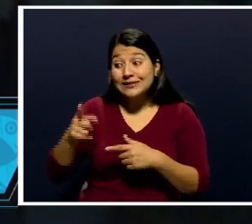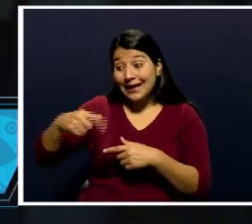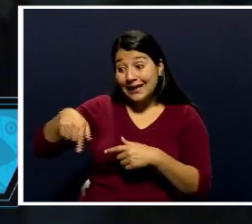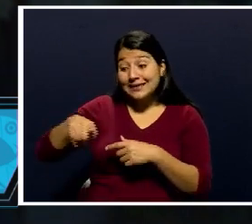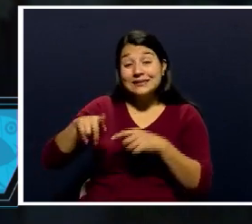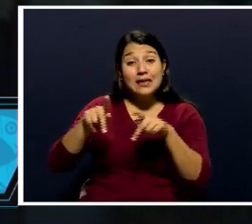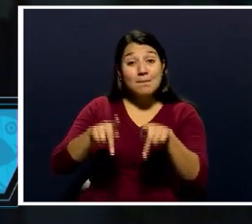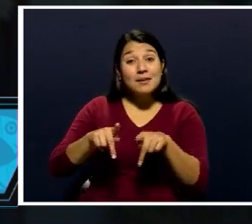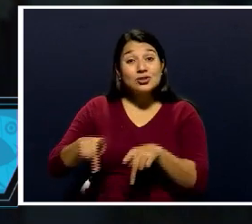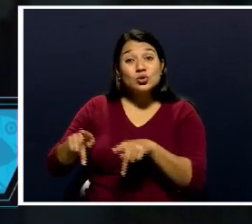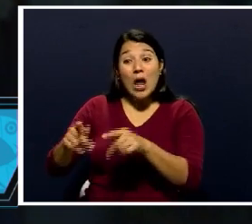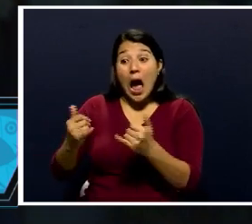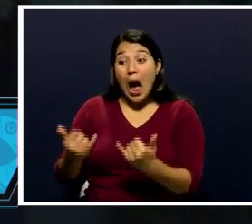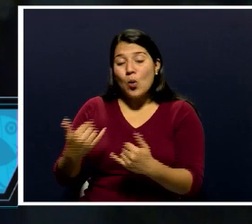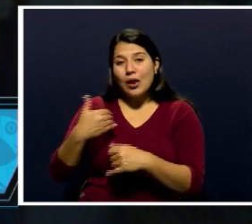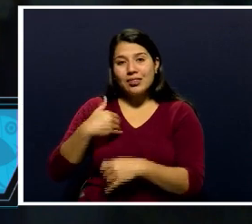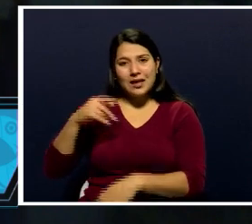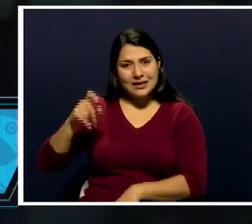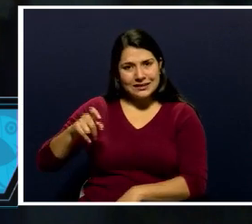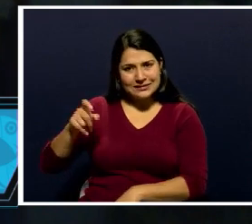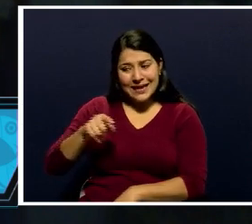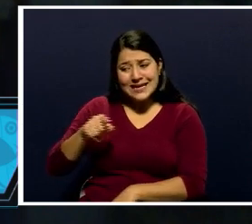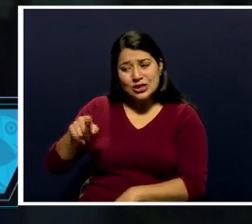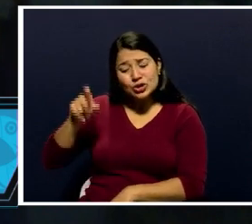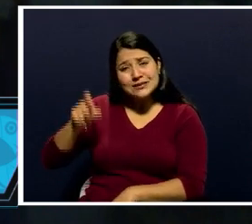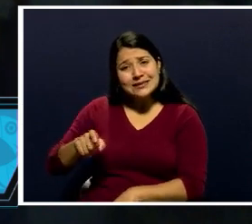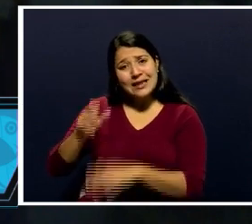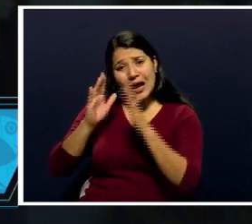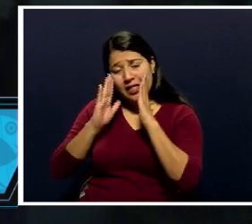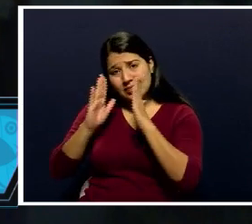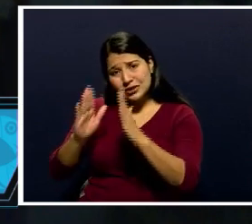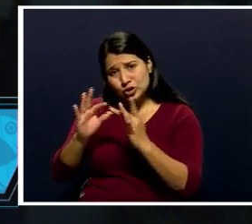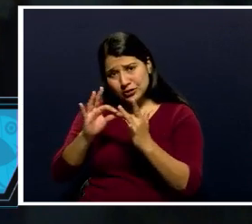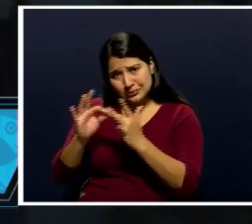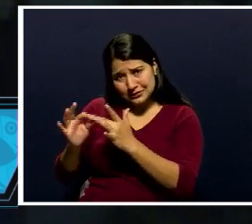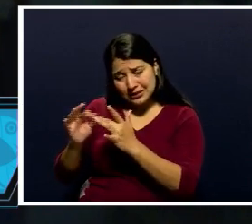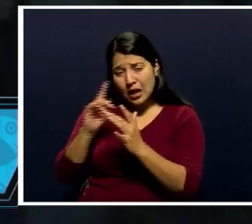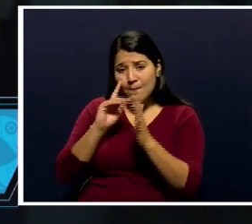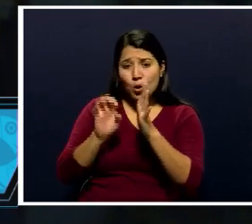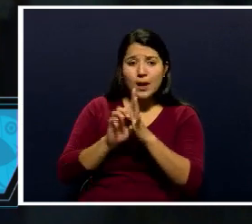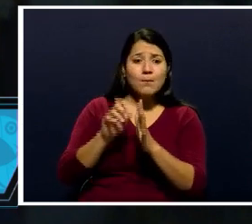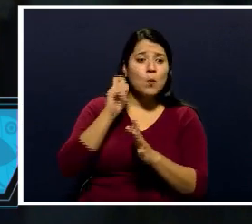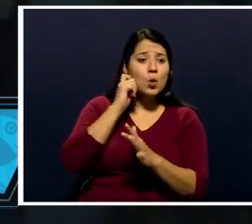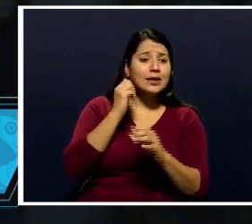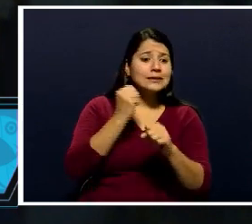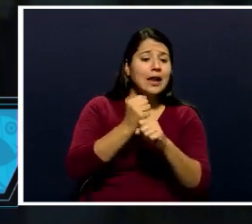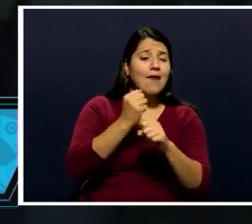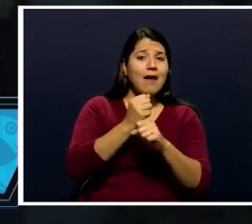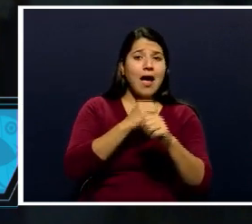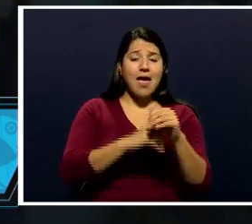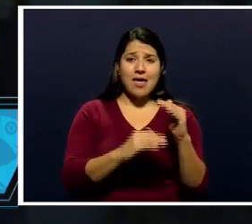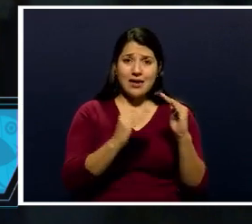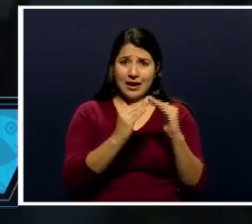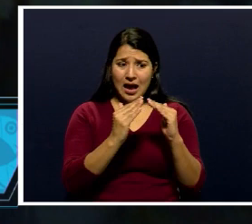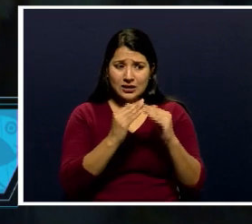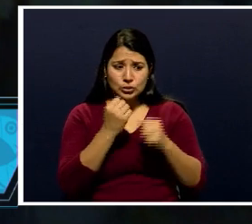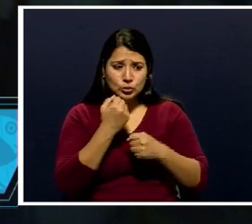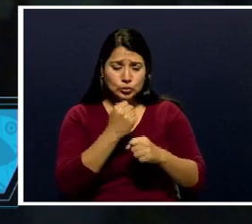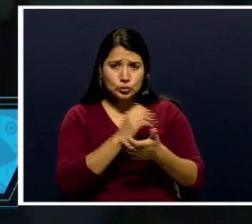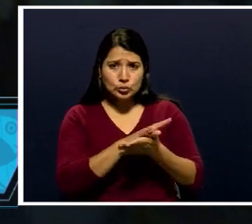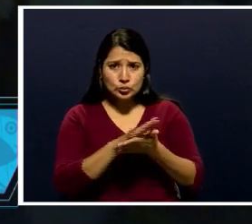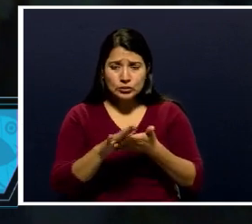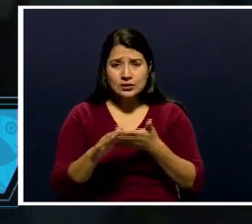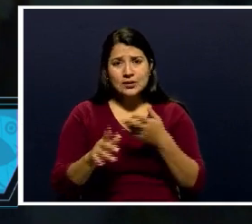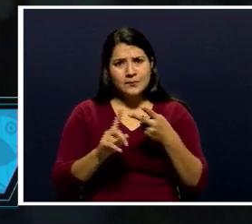momento que requieren una atención especial. Las trabajadoras domésticas, personas que desde